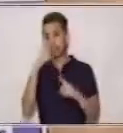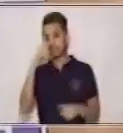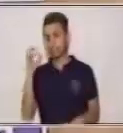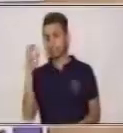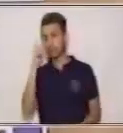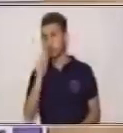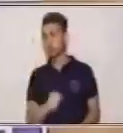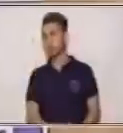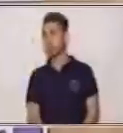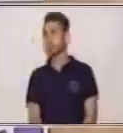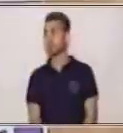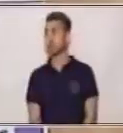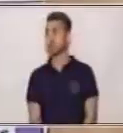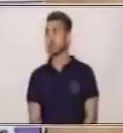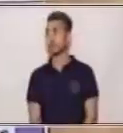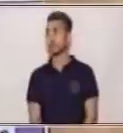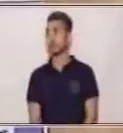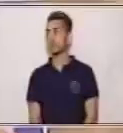Vamos a